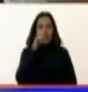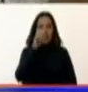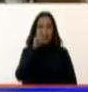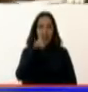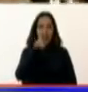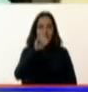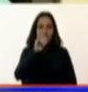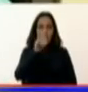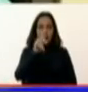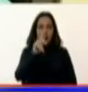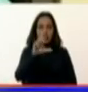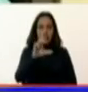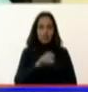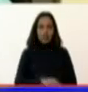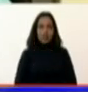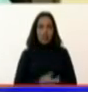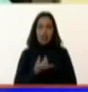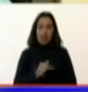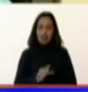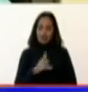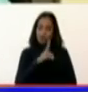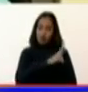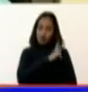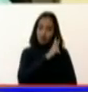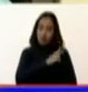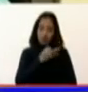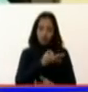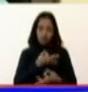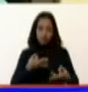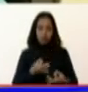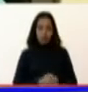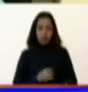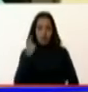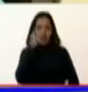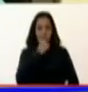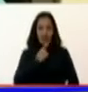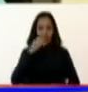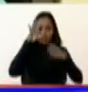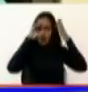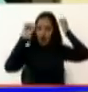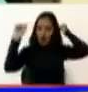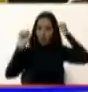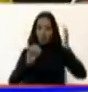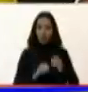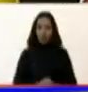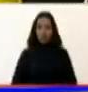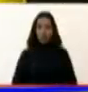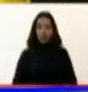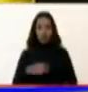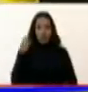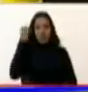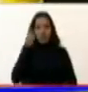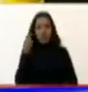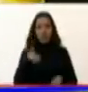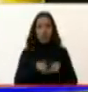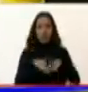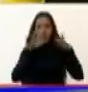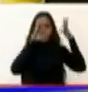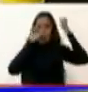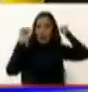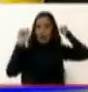flujo, su corbata. Tiene cara de embajador, ¿vale? Yo creía que era un embajador.